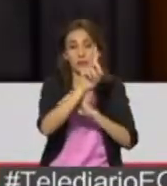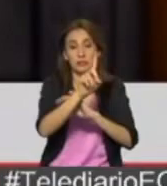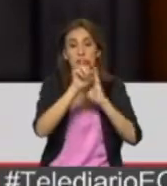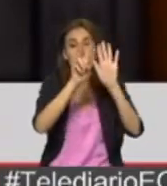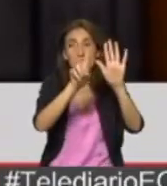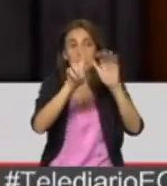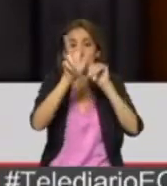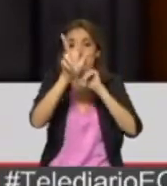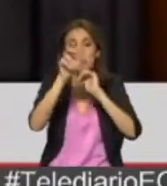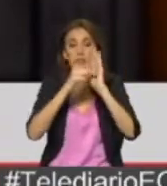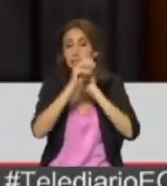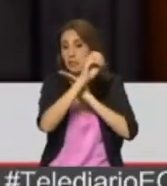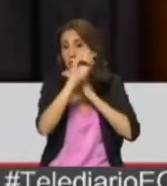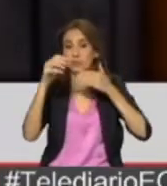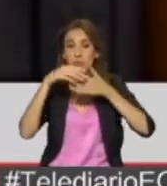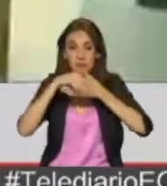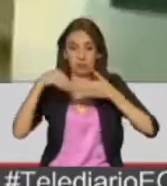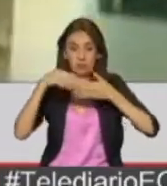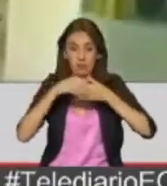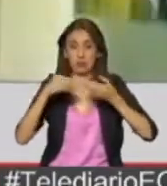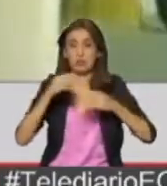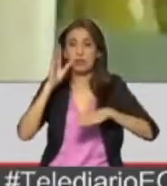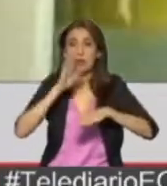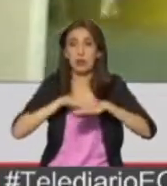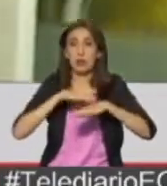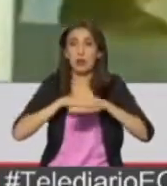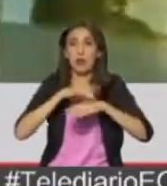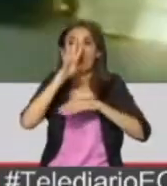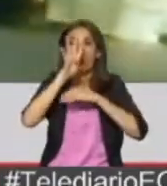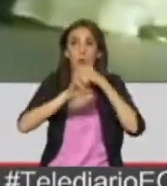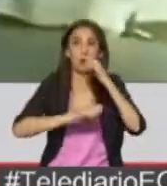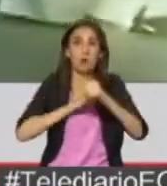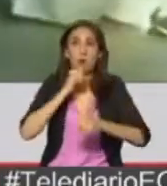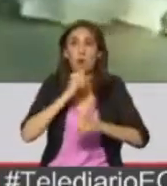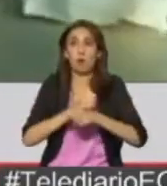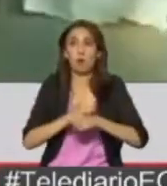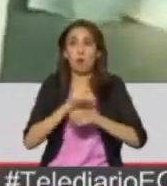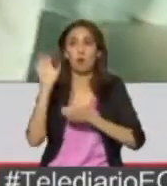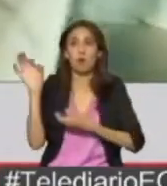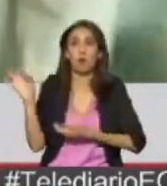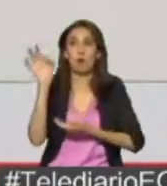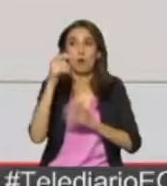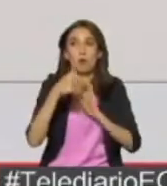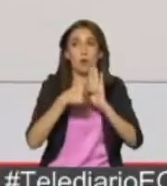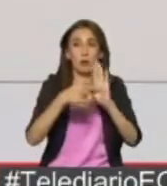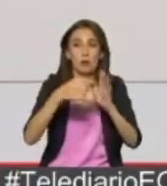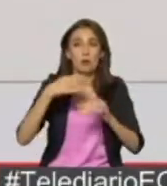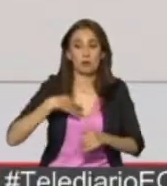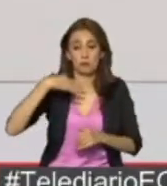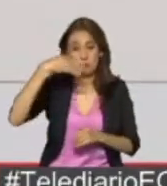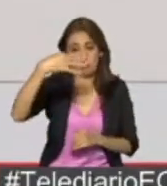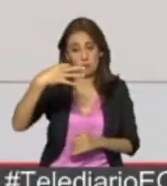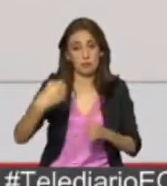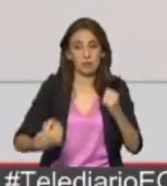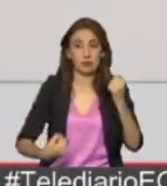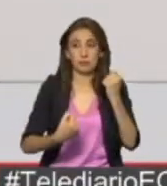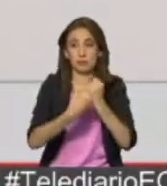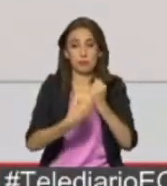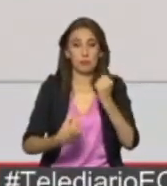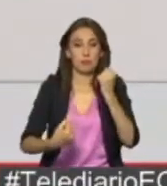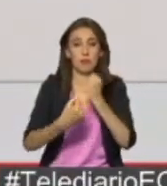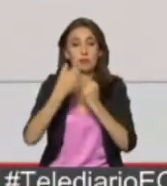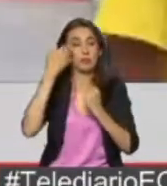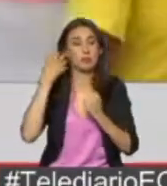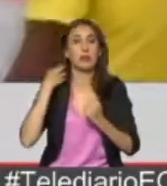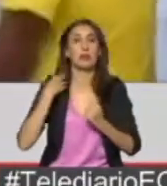$173,000. La pena por el delito de concusión es de 4 años, pero por ella haberse presentado voluntariamente y haber aportado en la investigación,